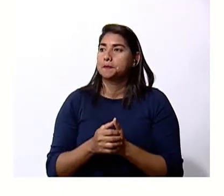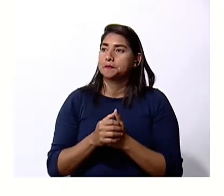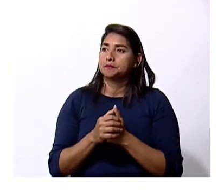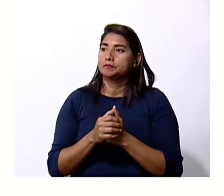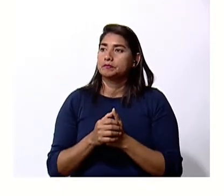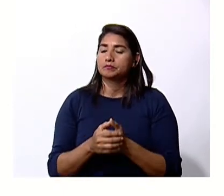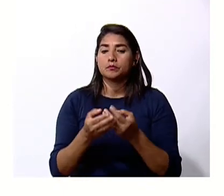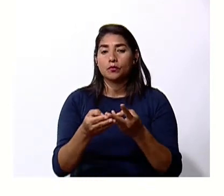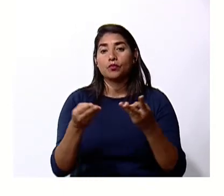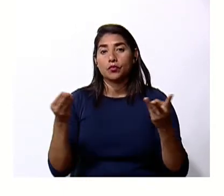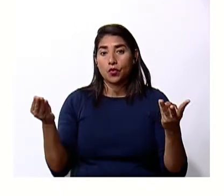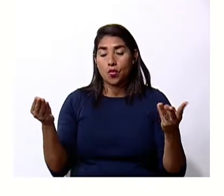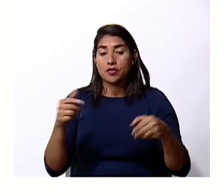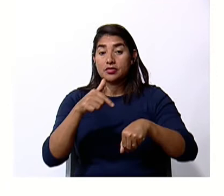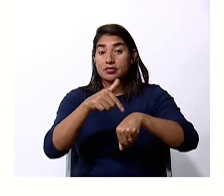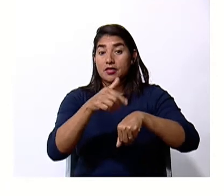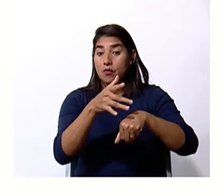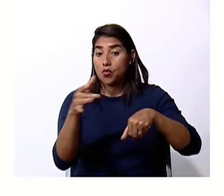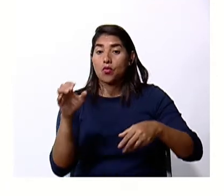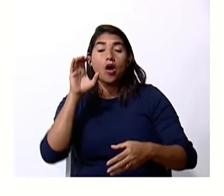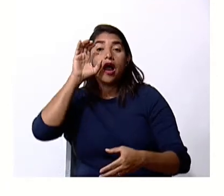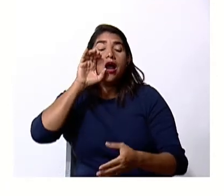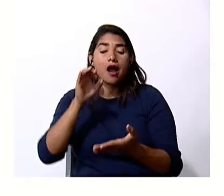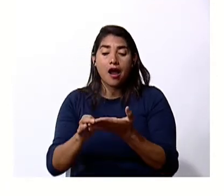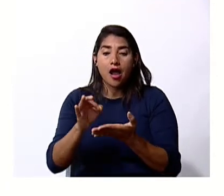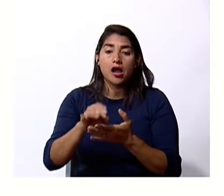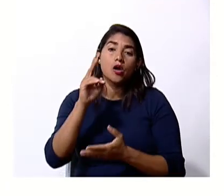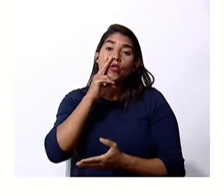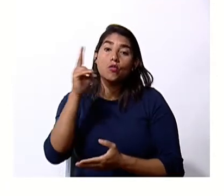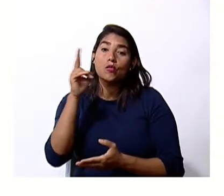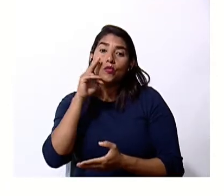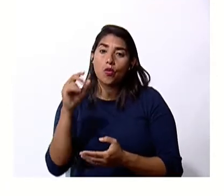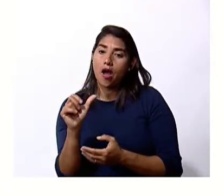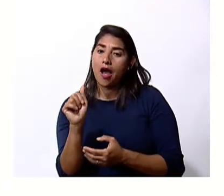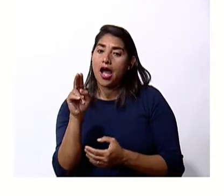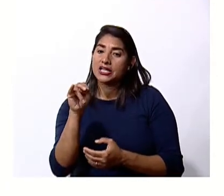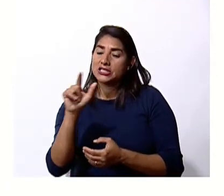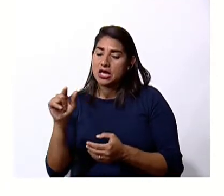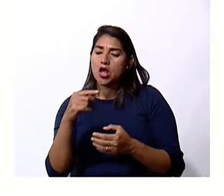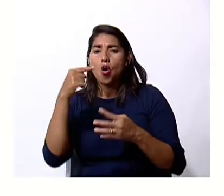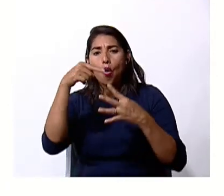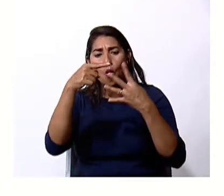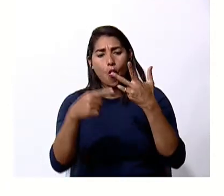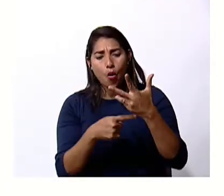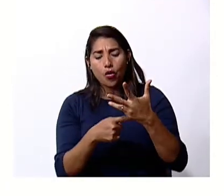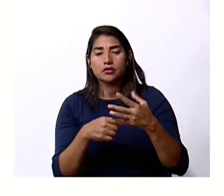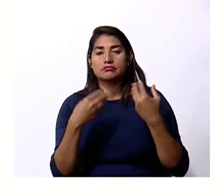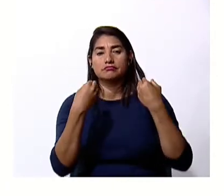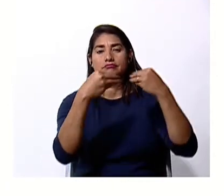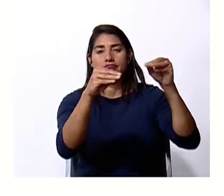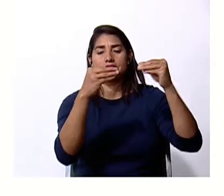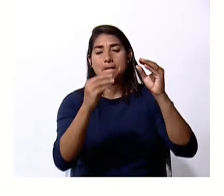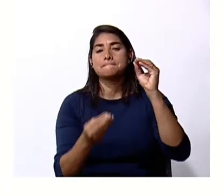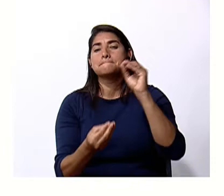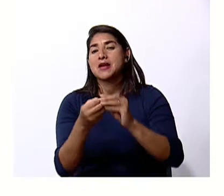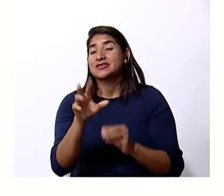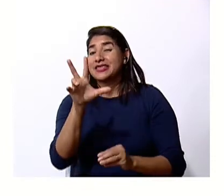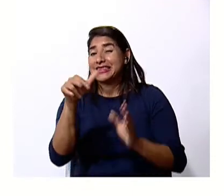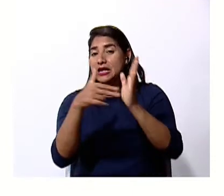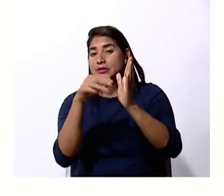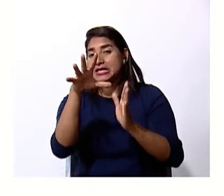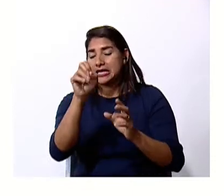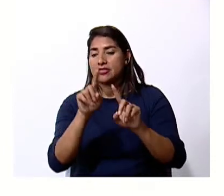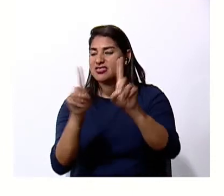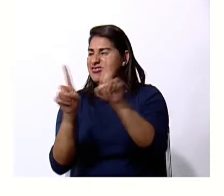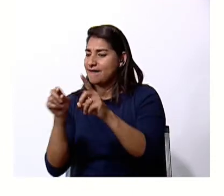los productos en la colonia eran el cacao, el tabaco y el añil, y hoy se exportan más de